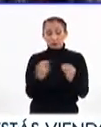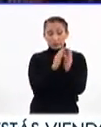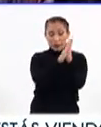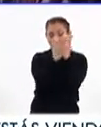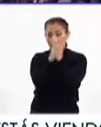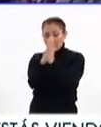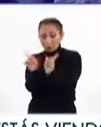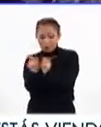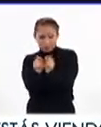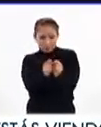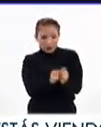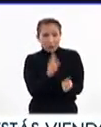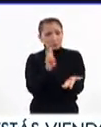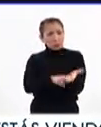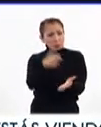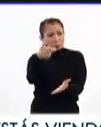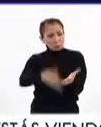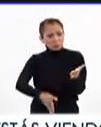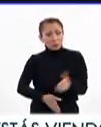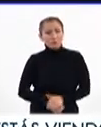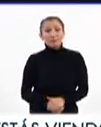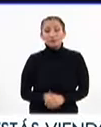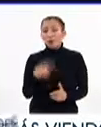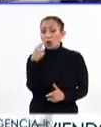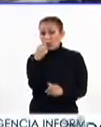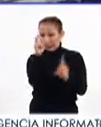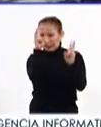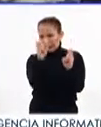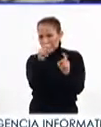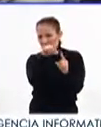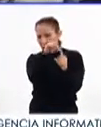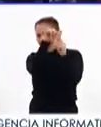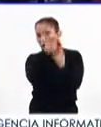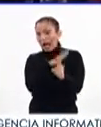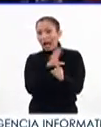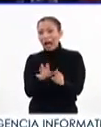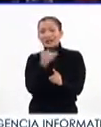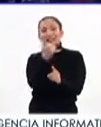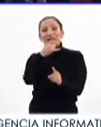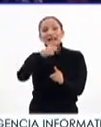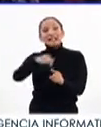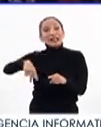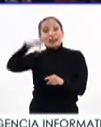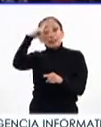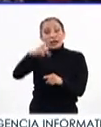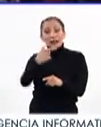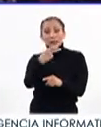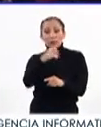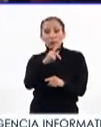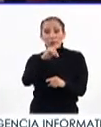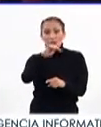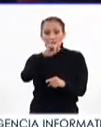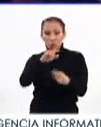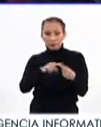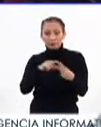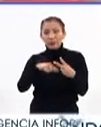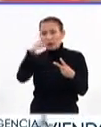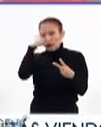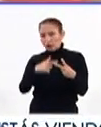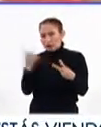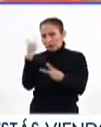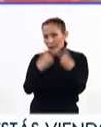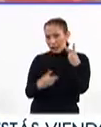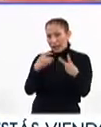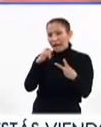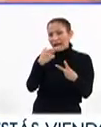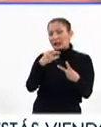de obras breves a precios accesibles. Entre sus textos se encuentran Los Yanquis en México de Guillermo Prieto, De Noche